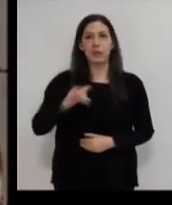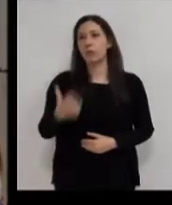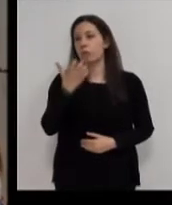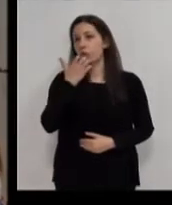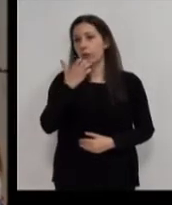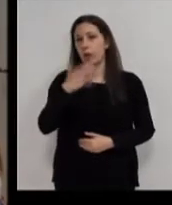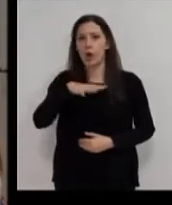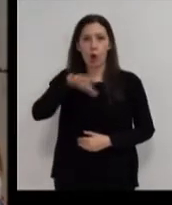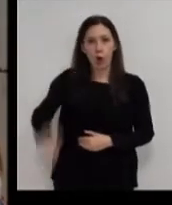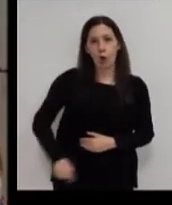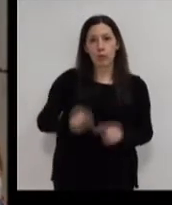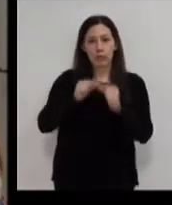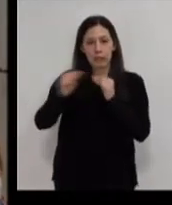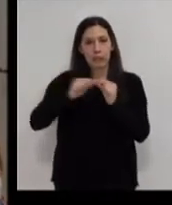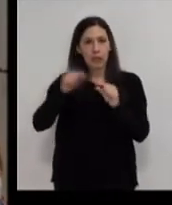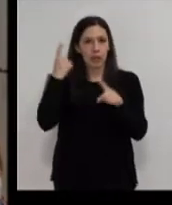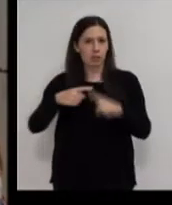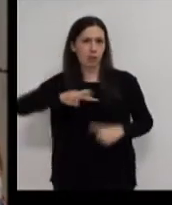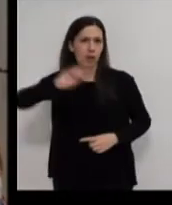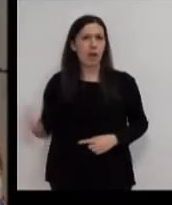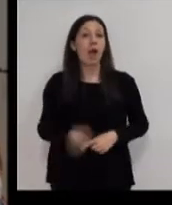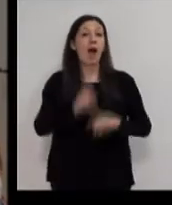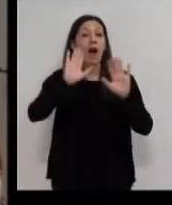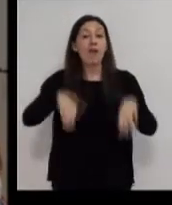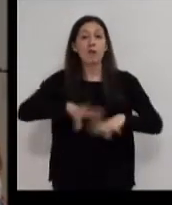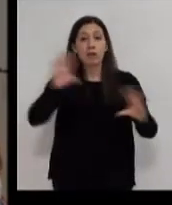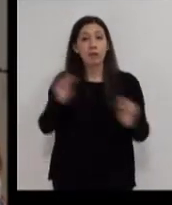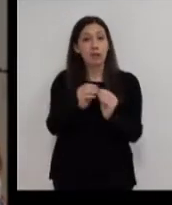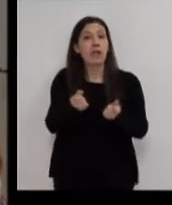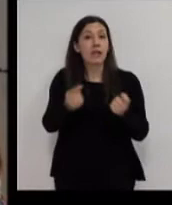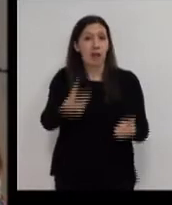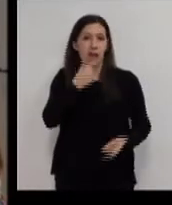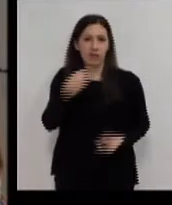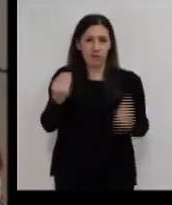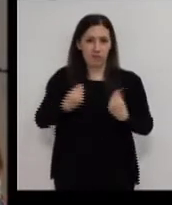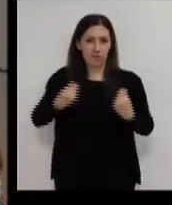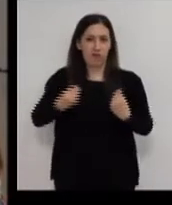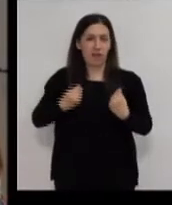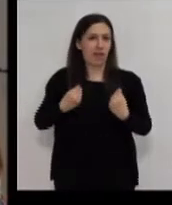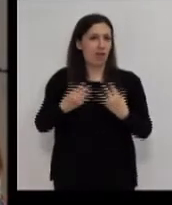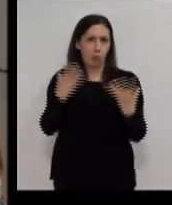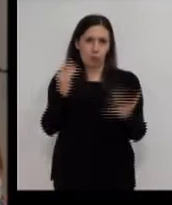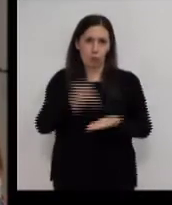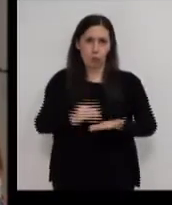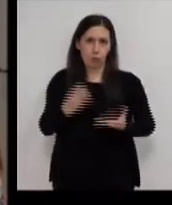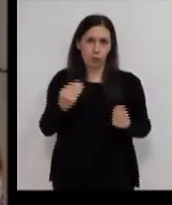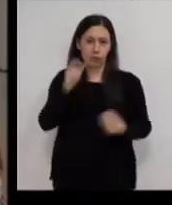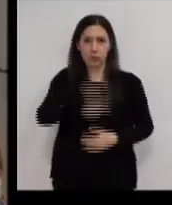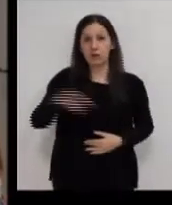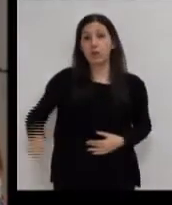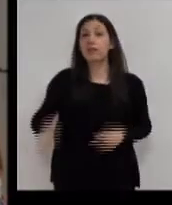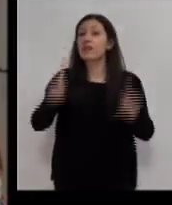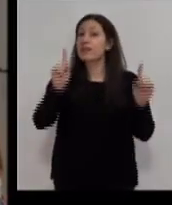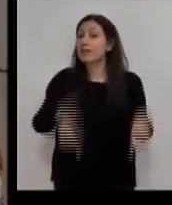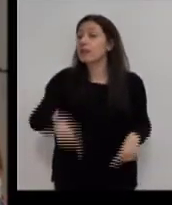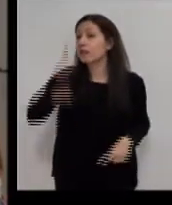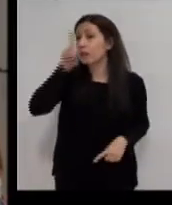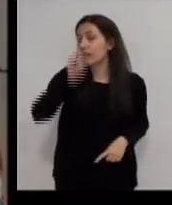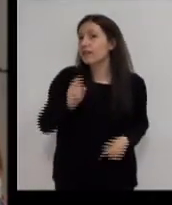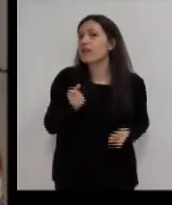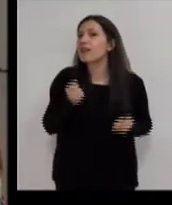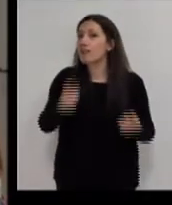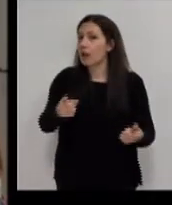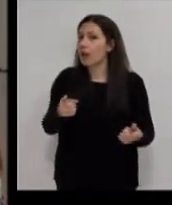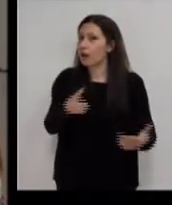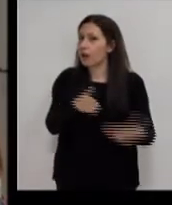roto el ascensor, puedes utilizar las TIC pues para hacer la compra, etcétera. Entonces yo creo que facilitan en general la vida de muchas personas, pero a la vez